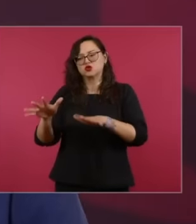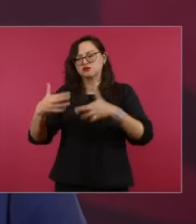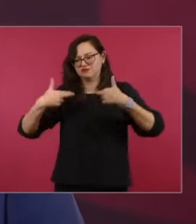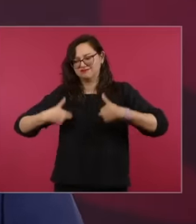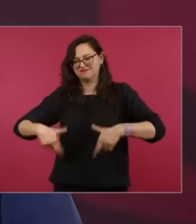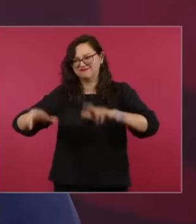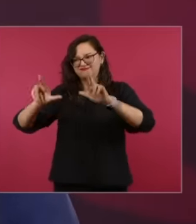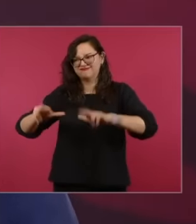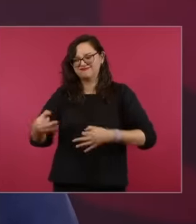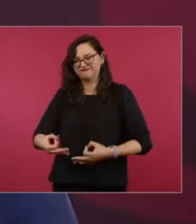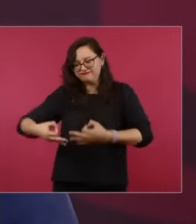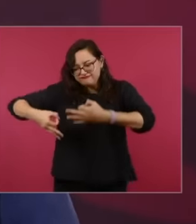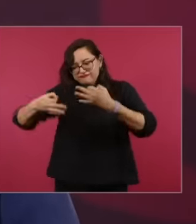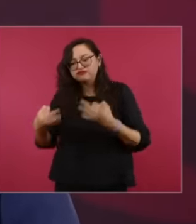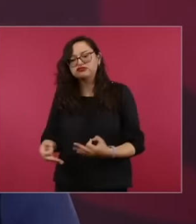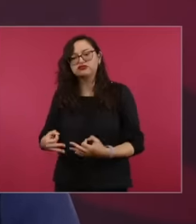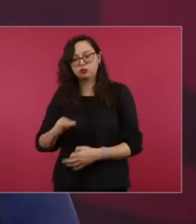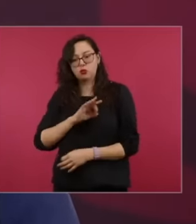merece,